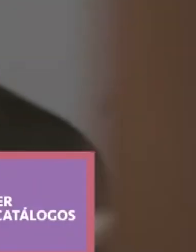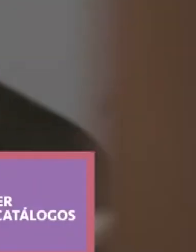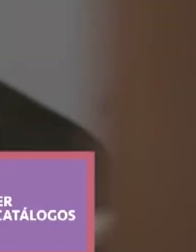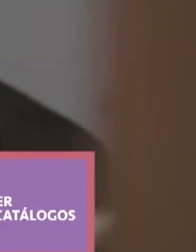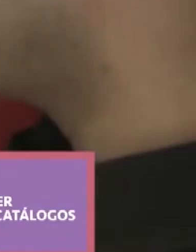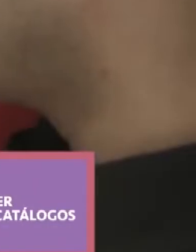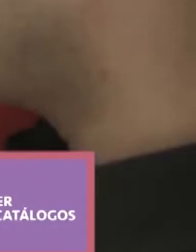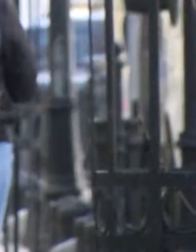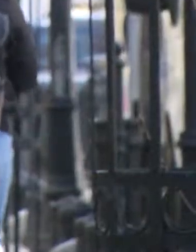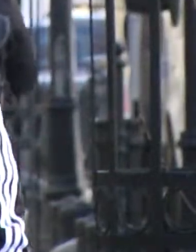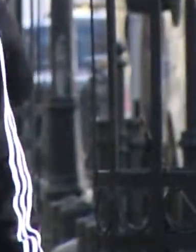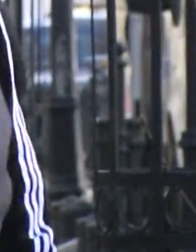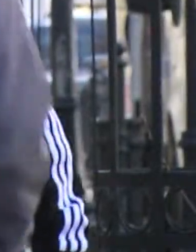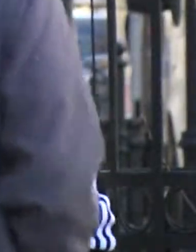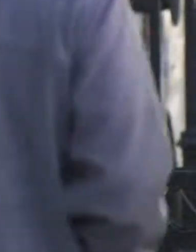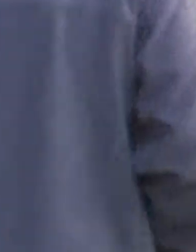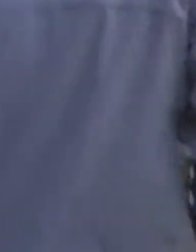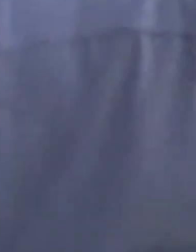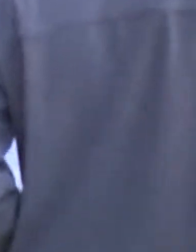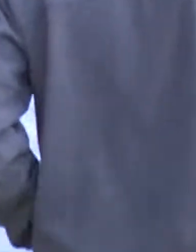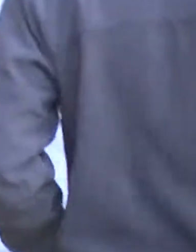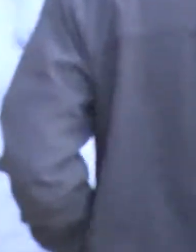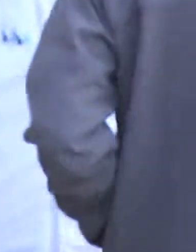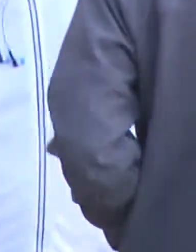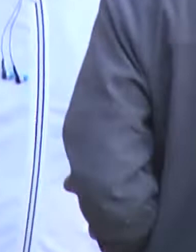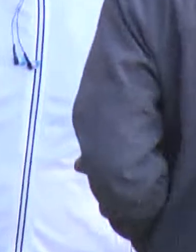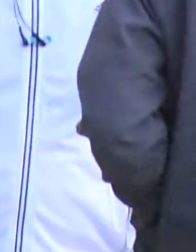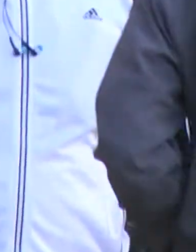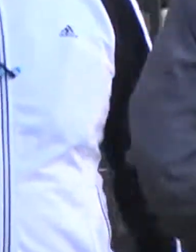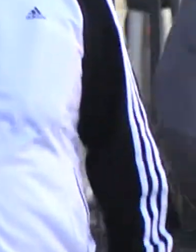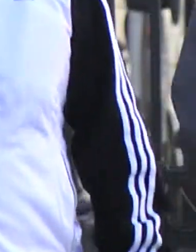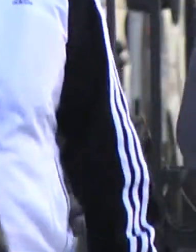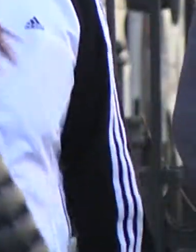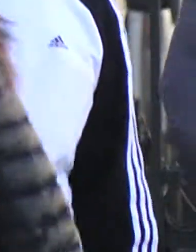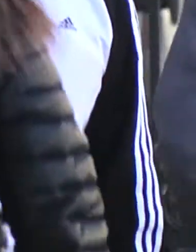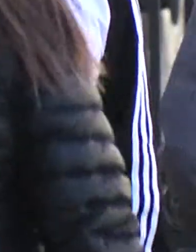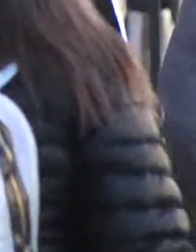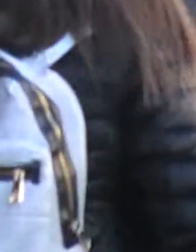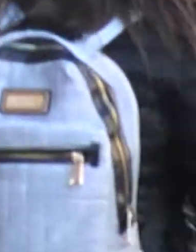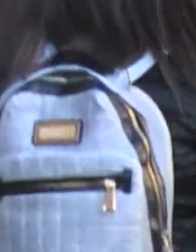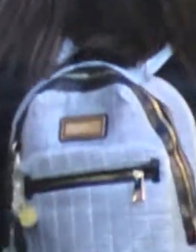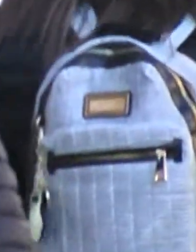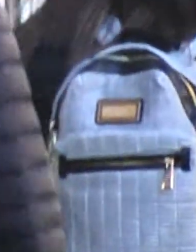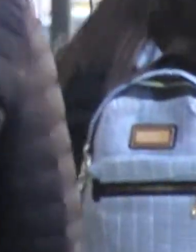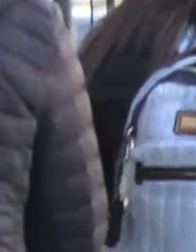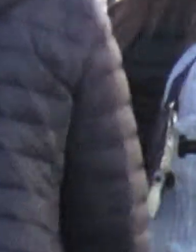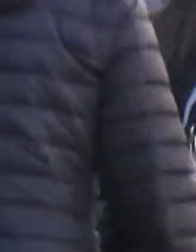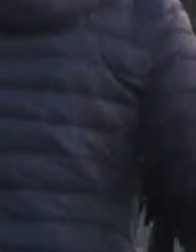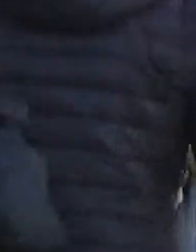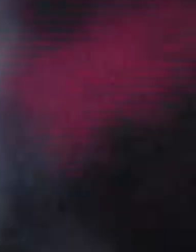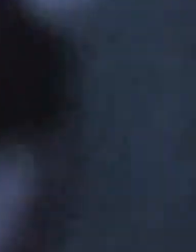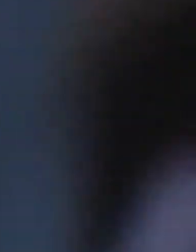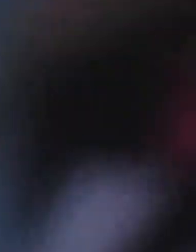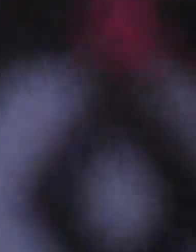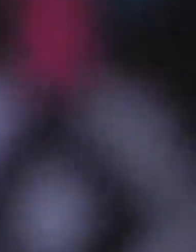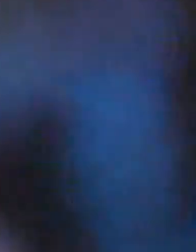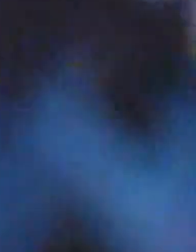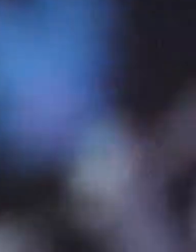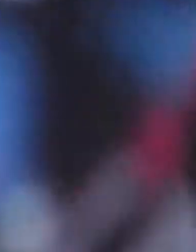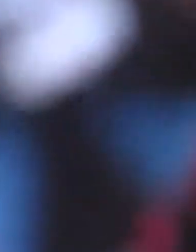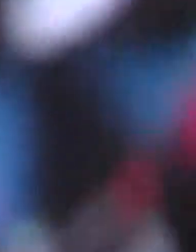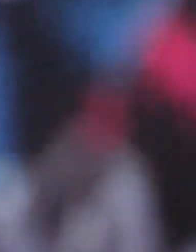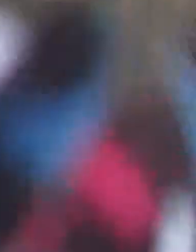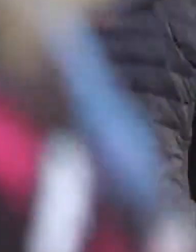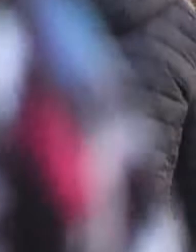ley, del oficialismo y la oposición. Se busca que las ofertas en las grandes tiendas sean universales y reales y no estén atadas al uso de